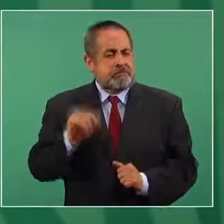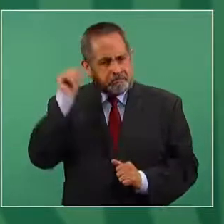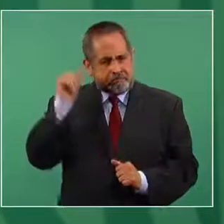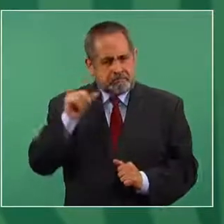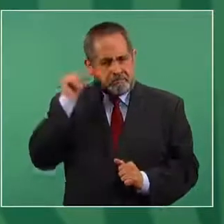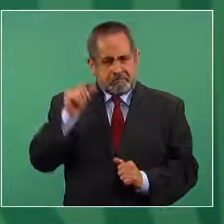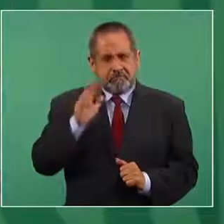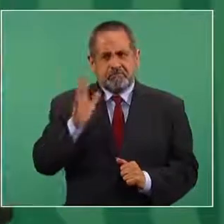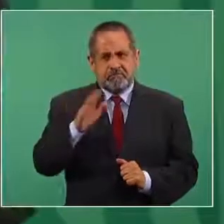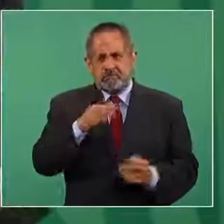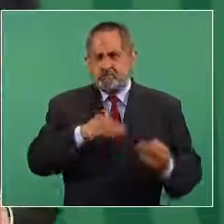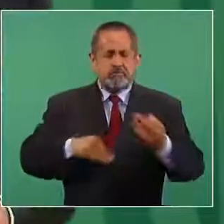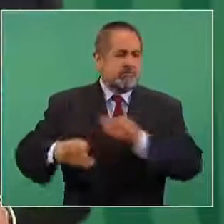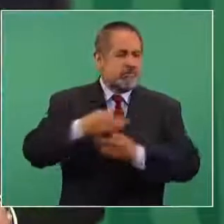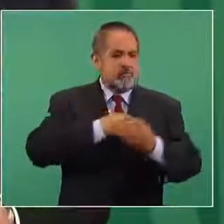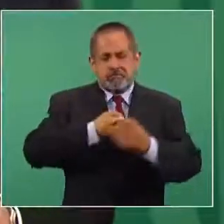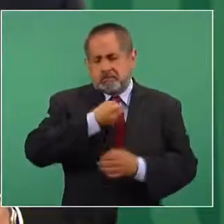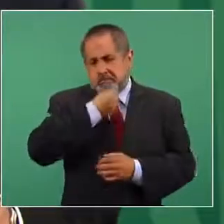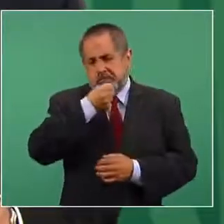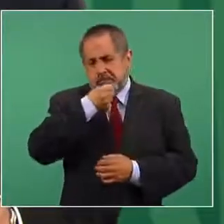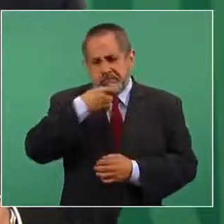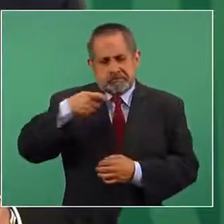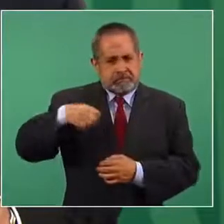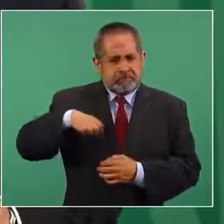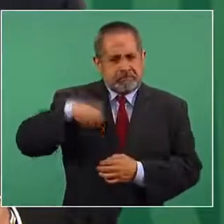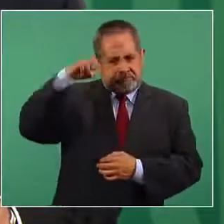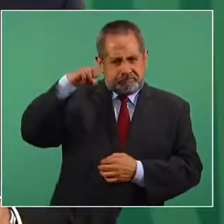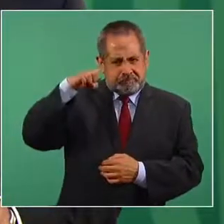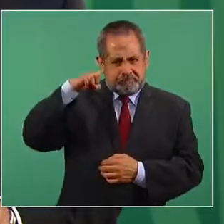van a estar vacunados todos los adultos mayores del país.